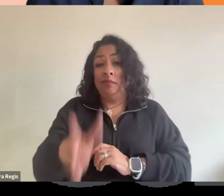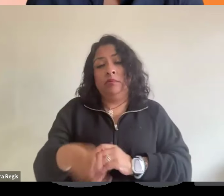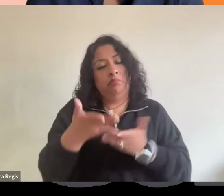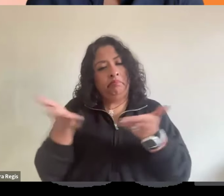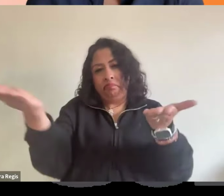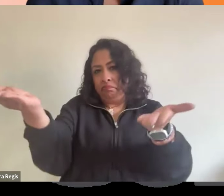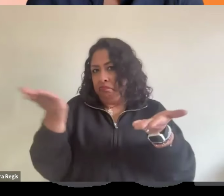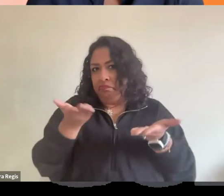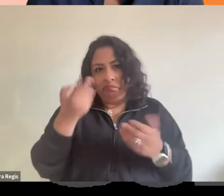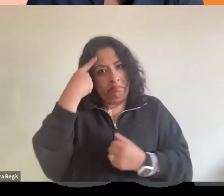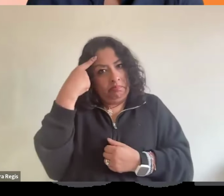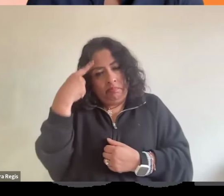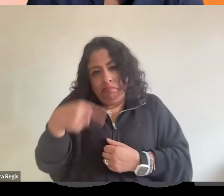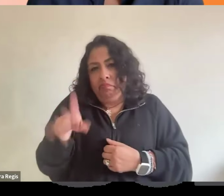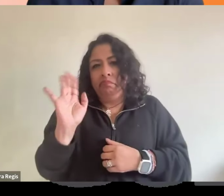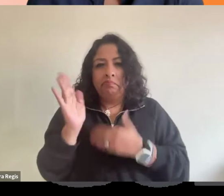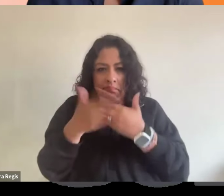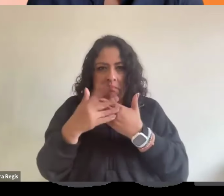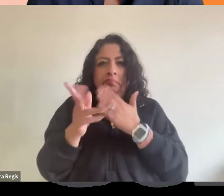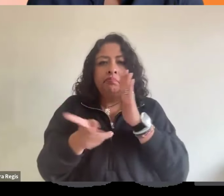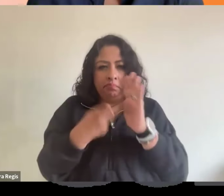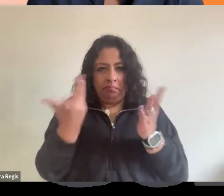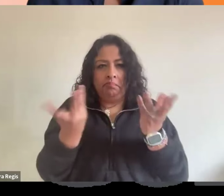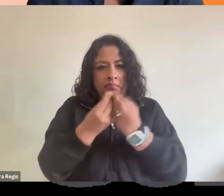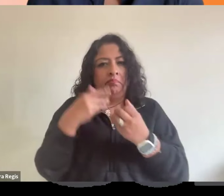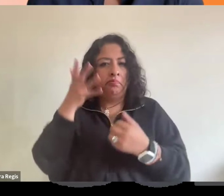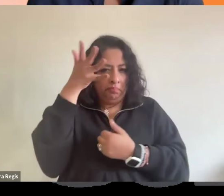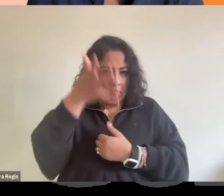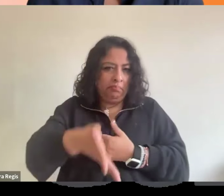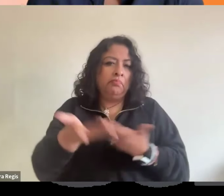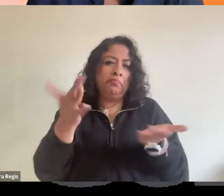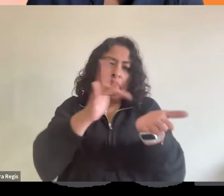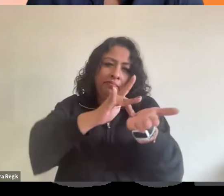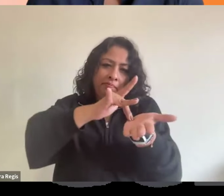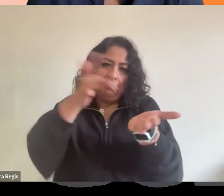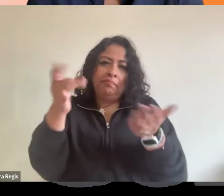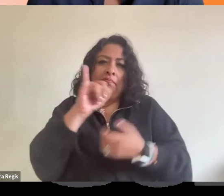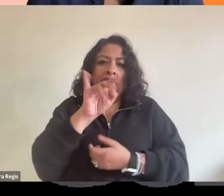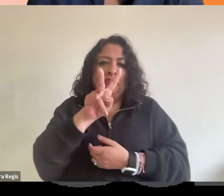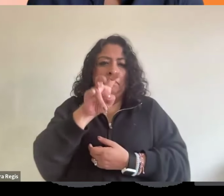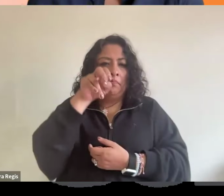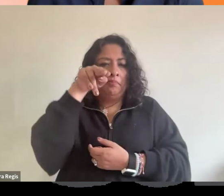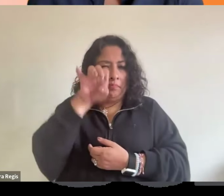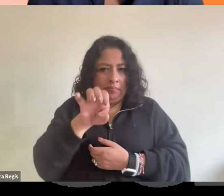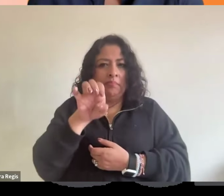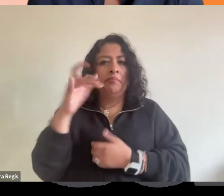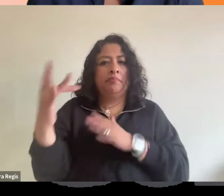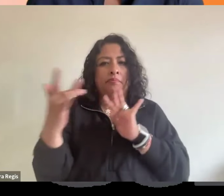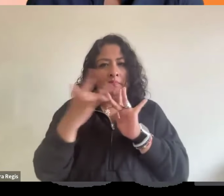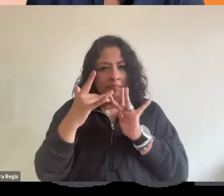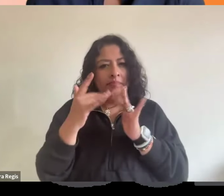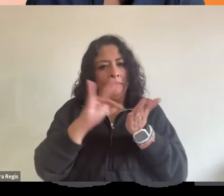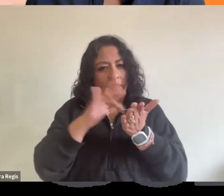las puertas abiertas para volver a estar con ustedes en un futuro y pues muchas gracias a Ivonne también que nos contactó.